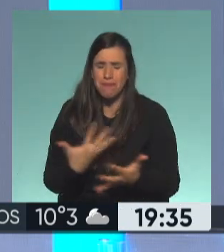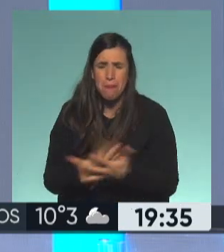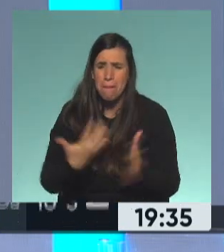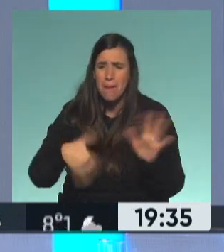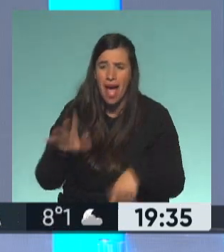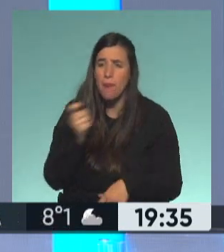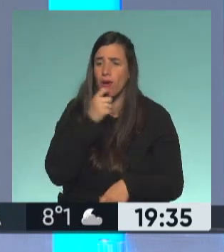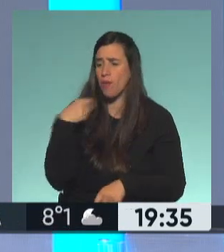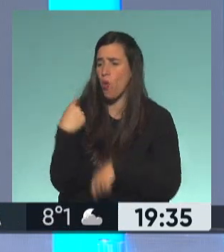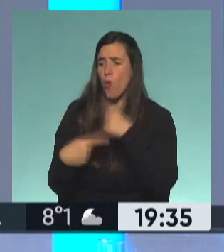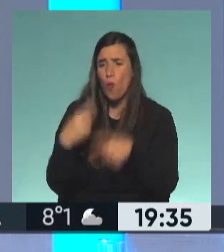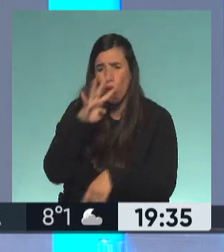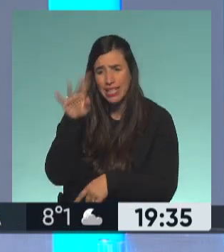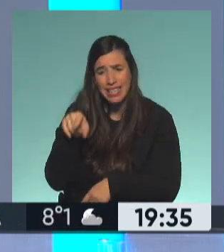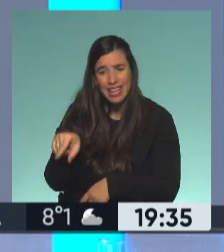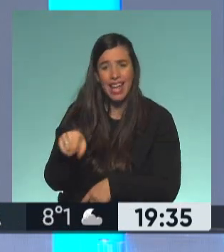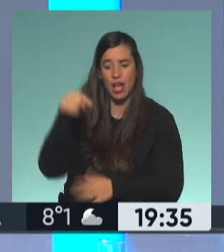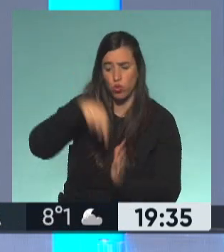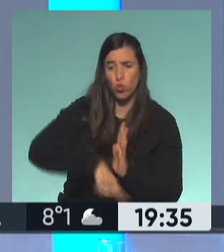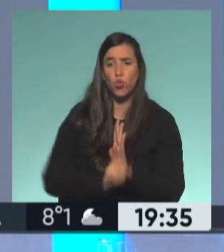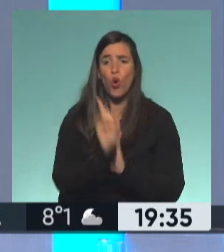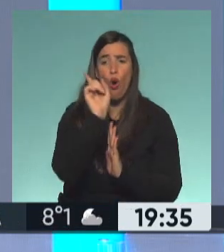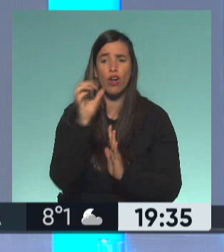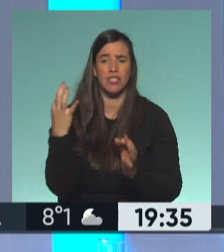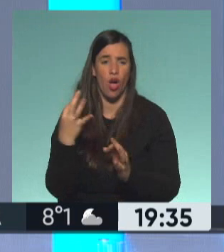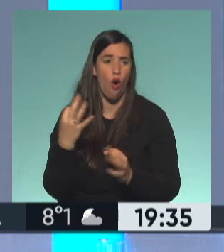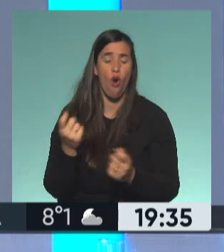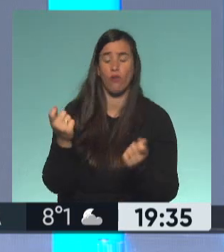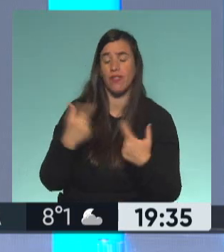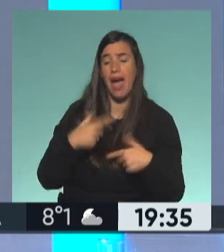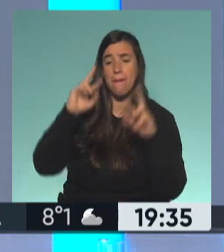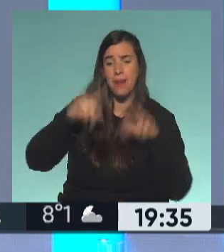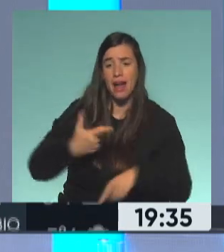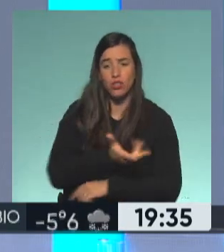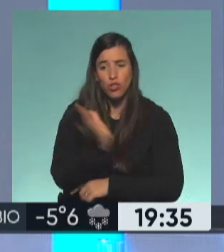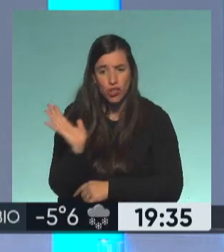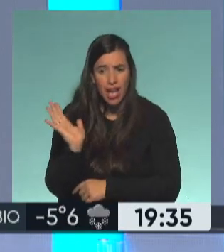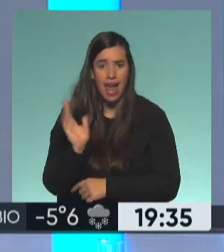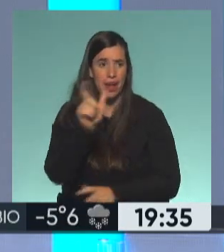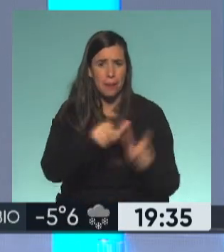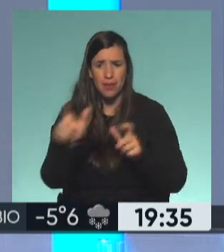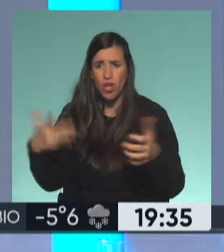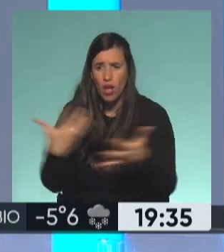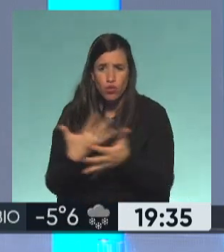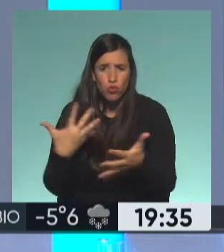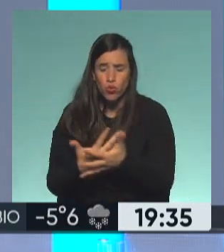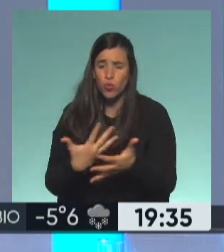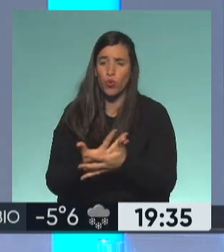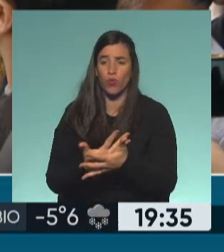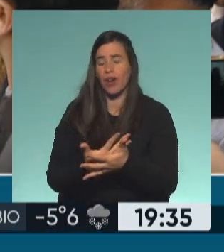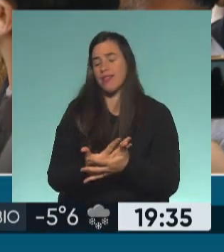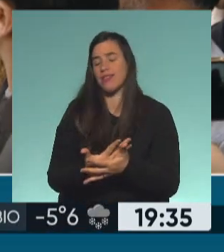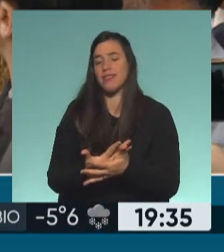grupos indígenas en el sur o en el norte, los beneficiarios de planes sociales. Esto es, lo terrible de esta respuesta de las nuevas